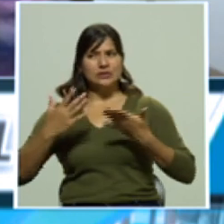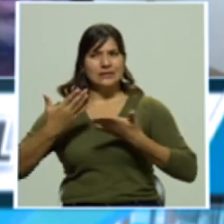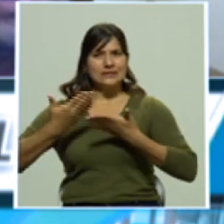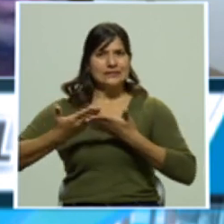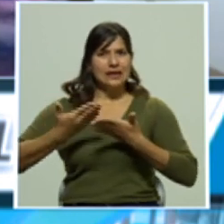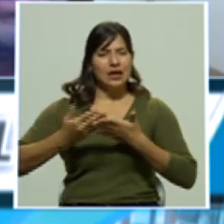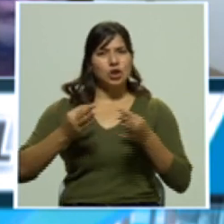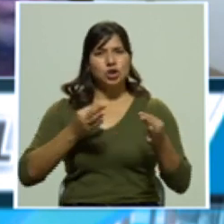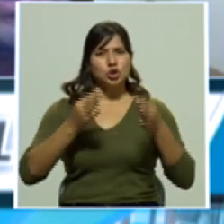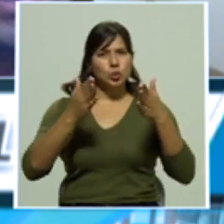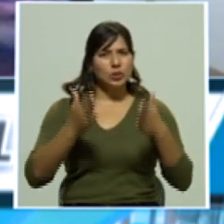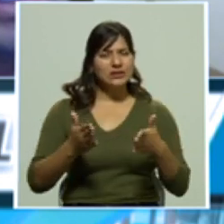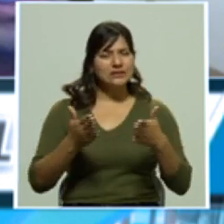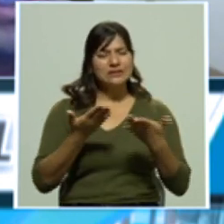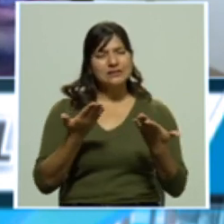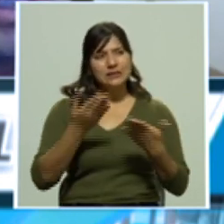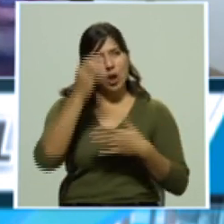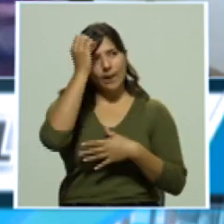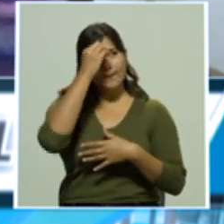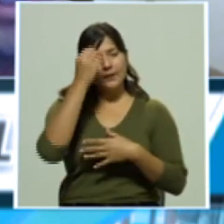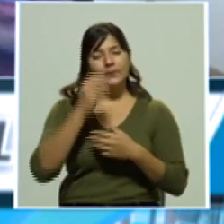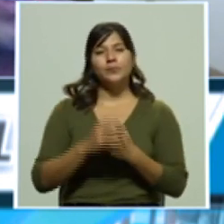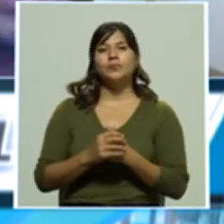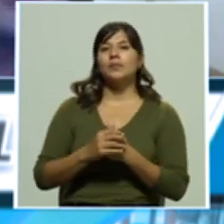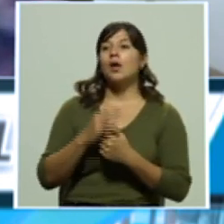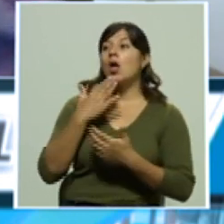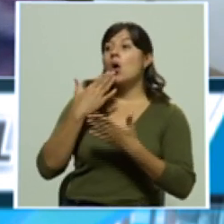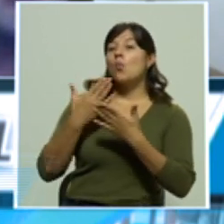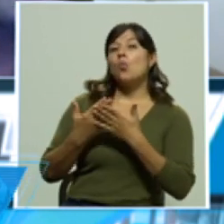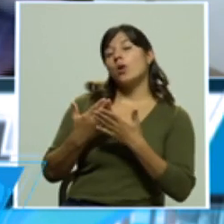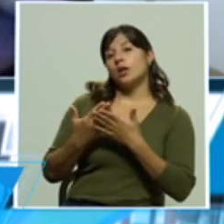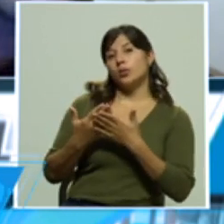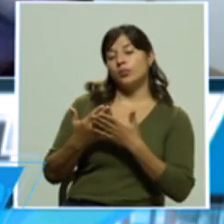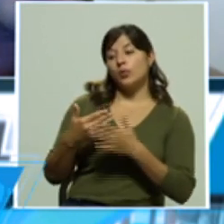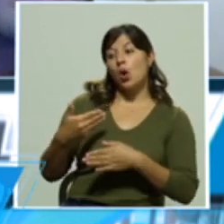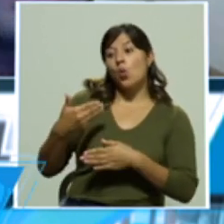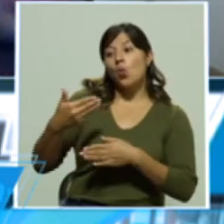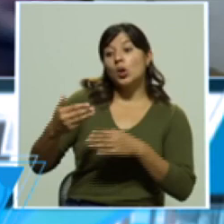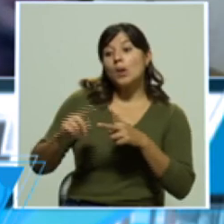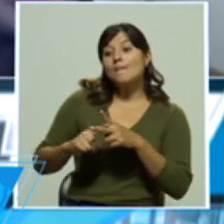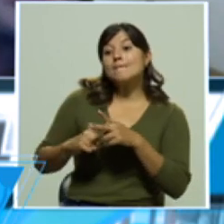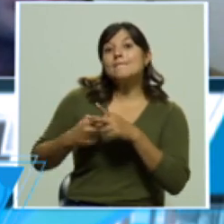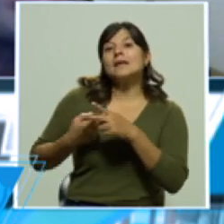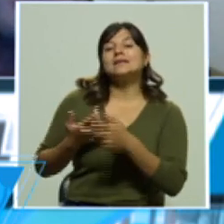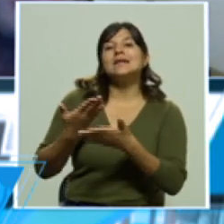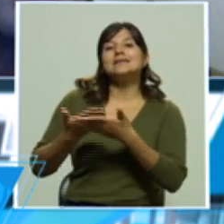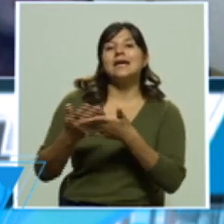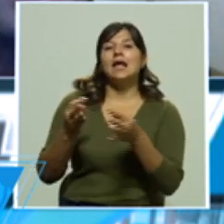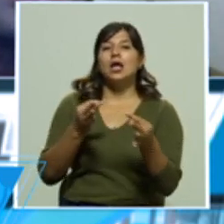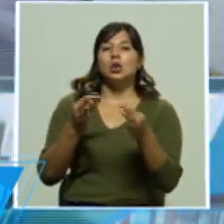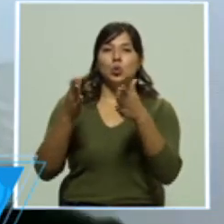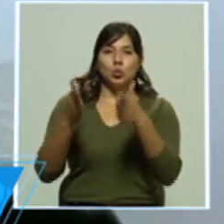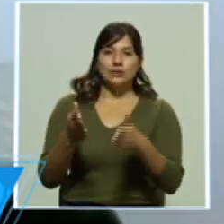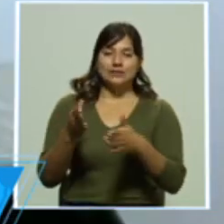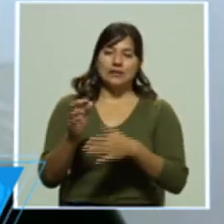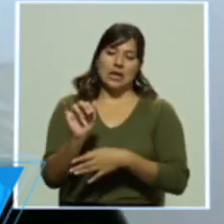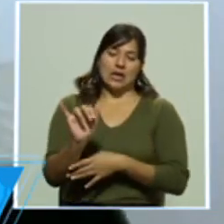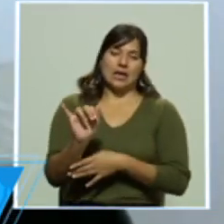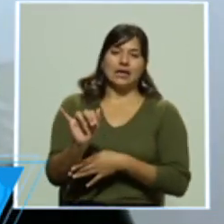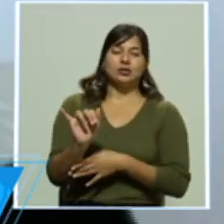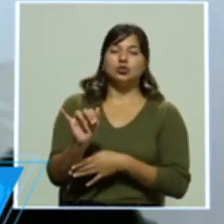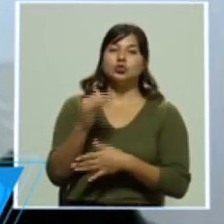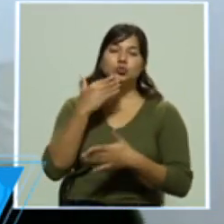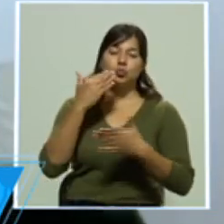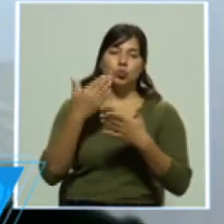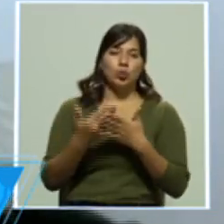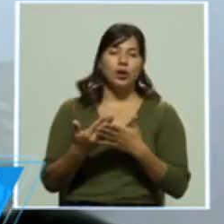tras la pandemia? Bueno, la llegada de los primeros turistas es claramente una señal